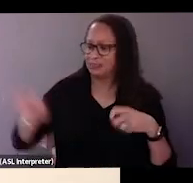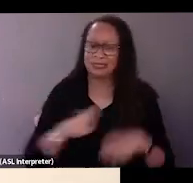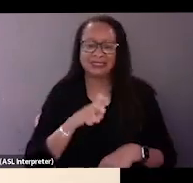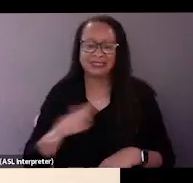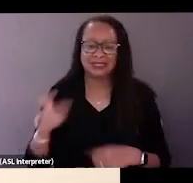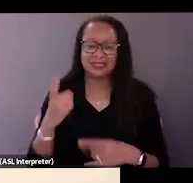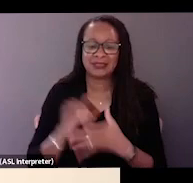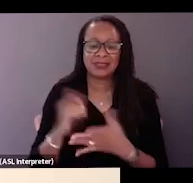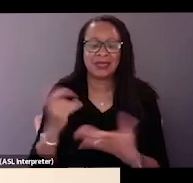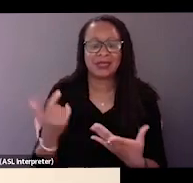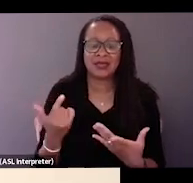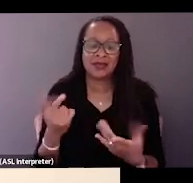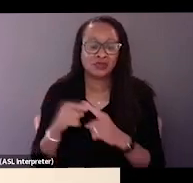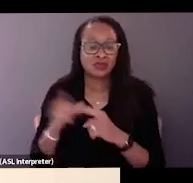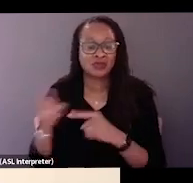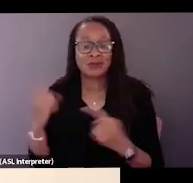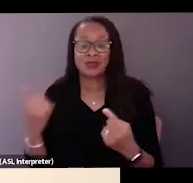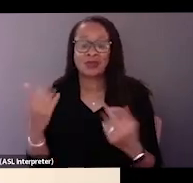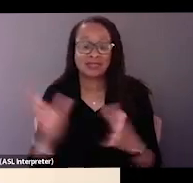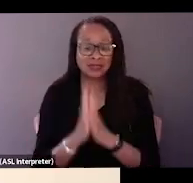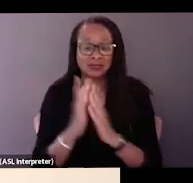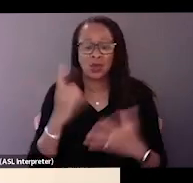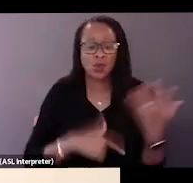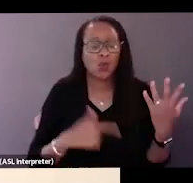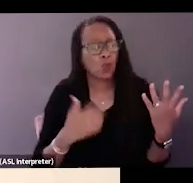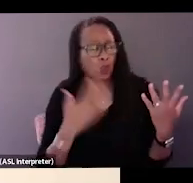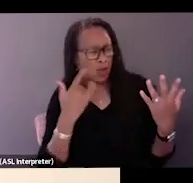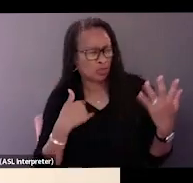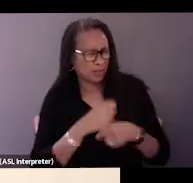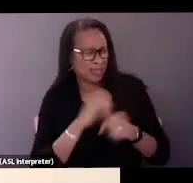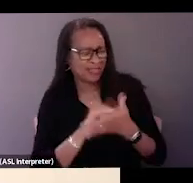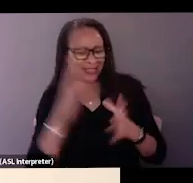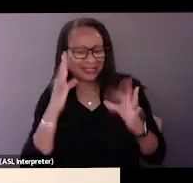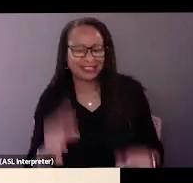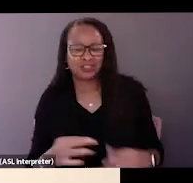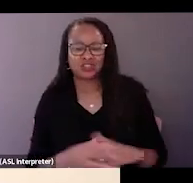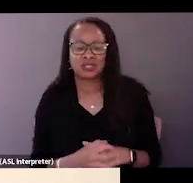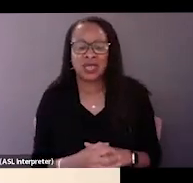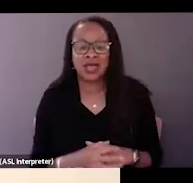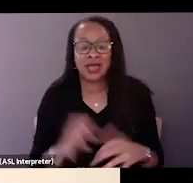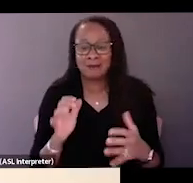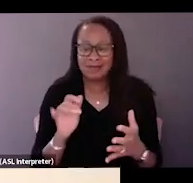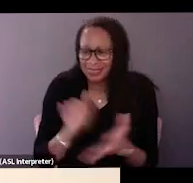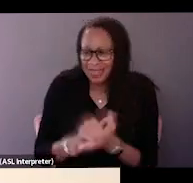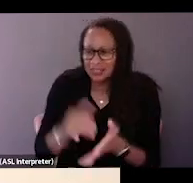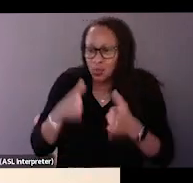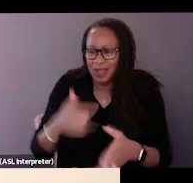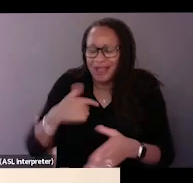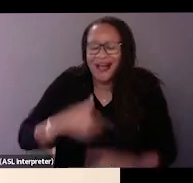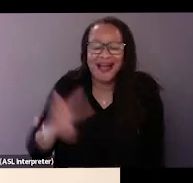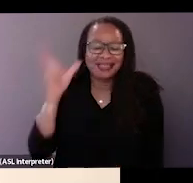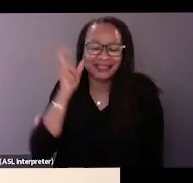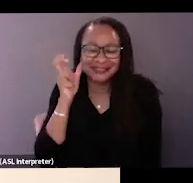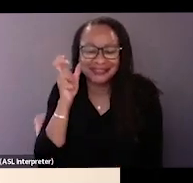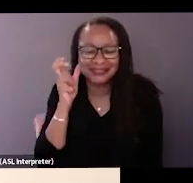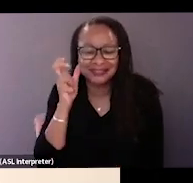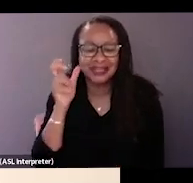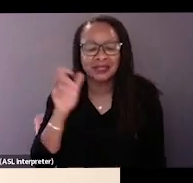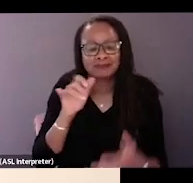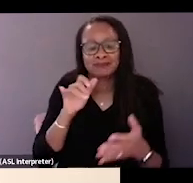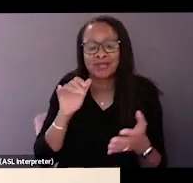pero siempre me preguntan, ¿por qué tomaste esta decisión? Y yo les digo, bueno, porque esta es mi forma de escuchar.